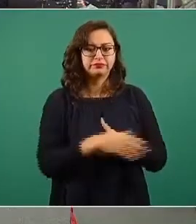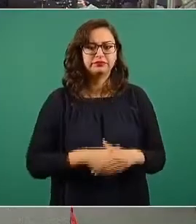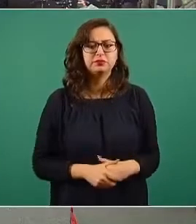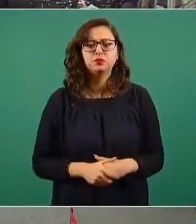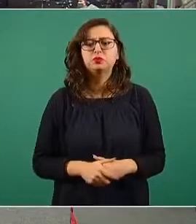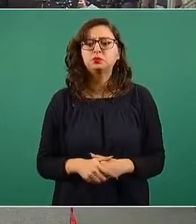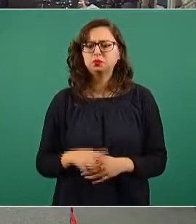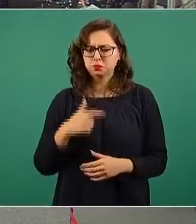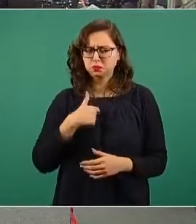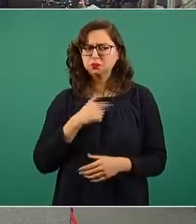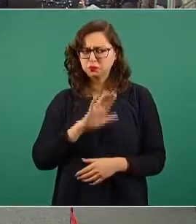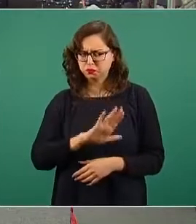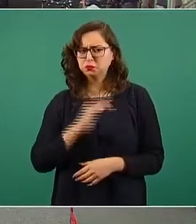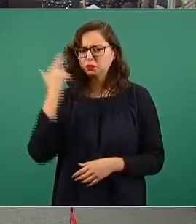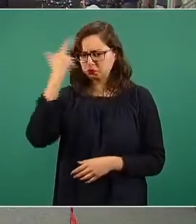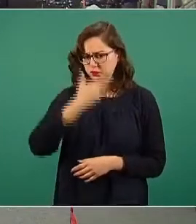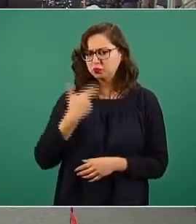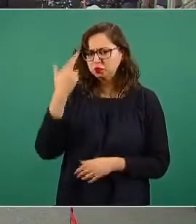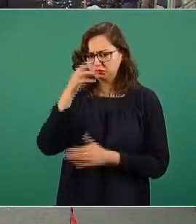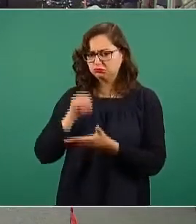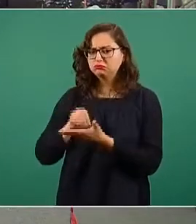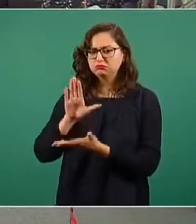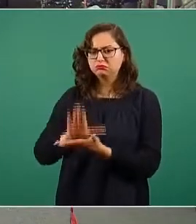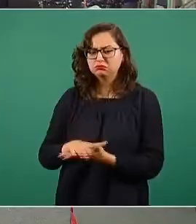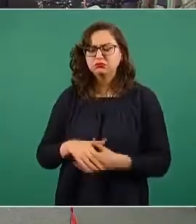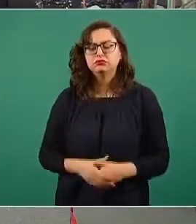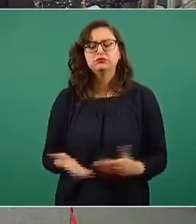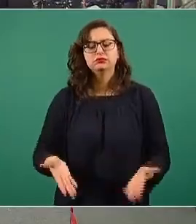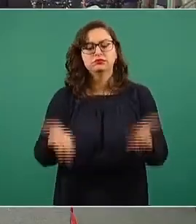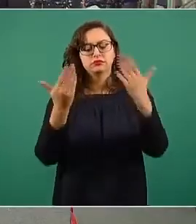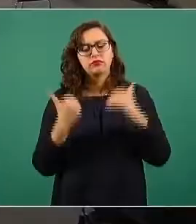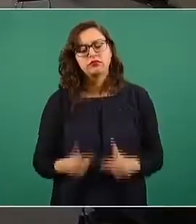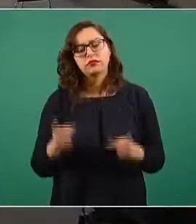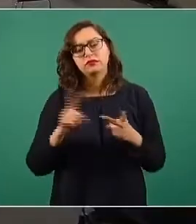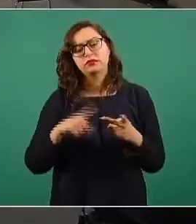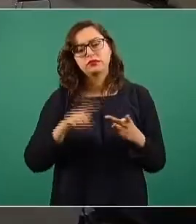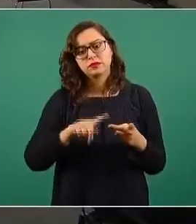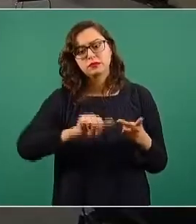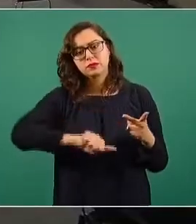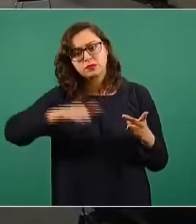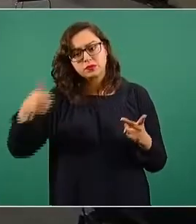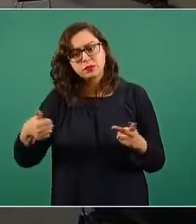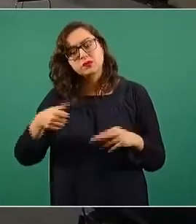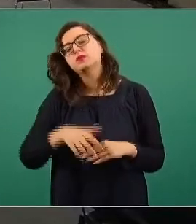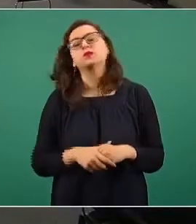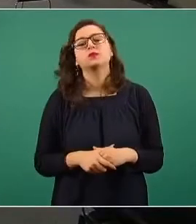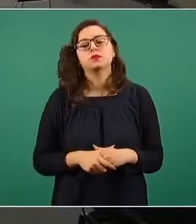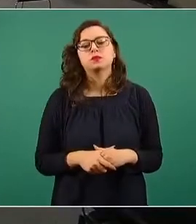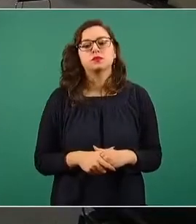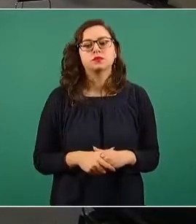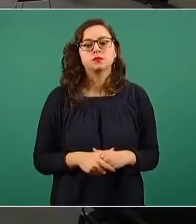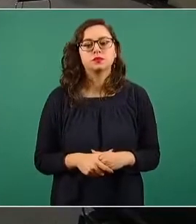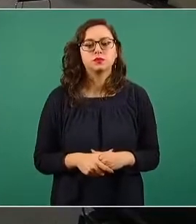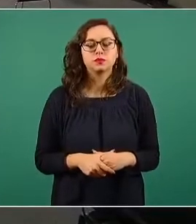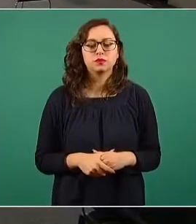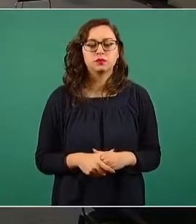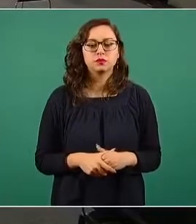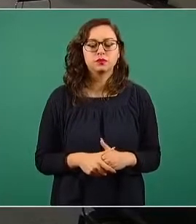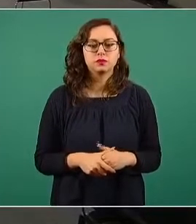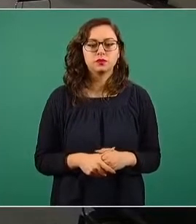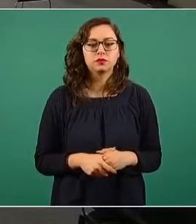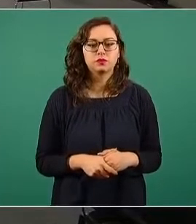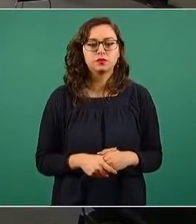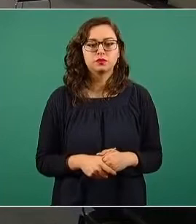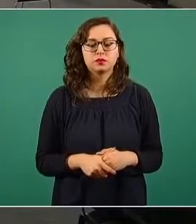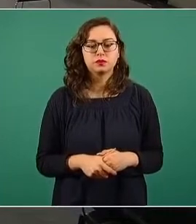registro. Muy bien. Por otra parte, secretaria, hay algunos empresarios quienes se quejan sobre la